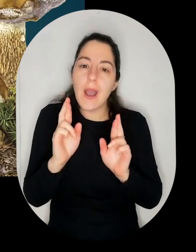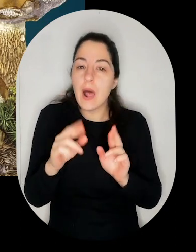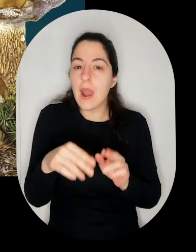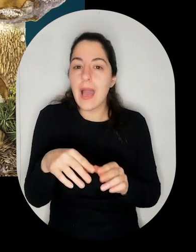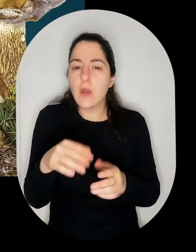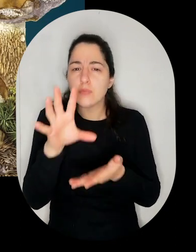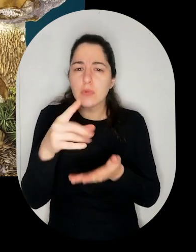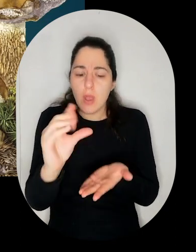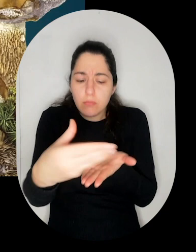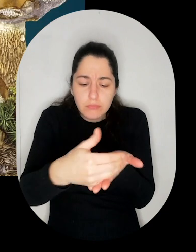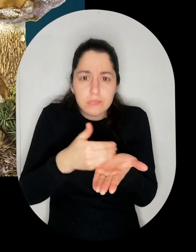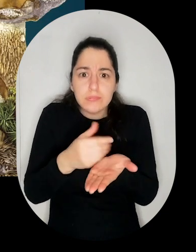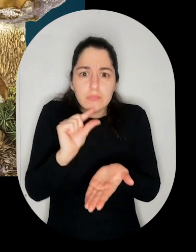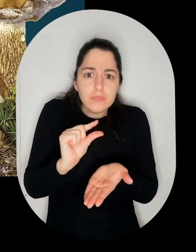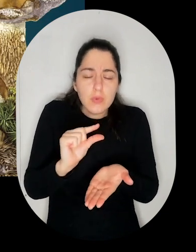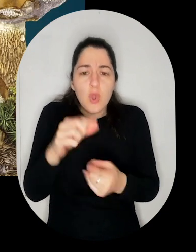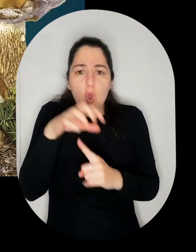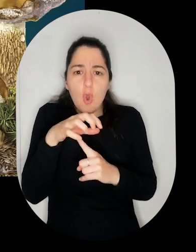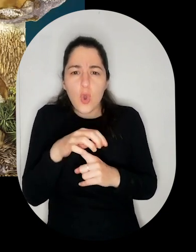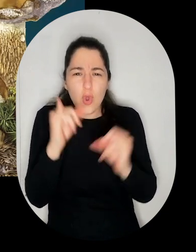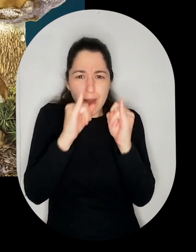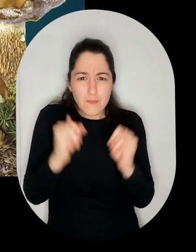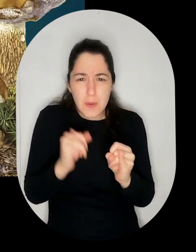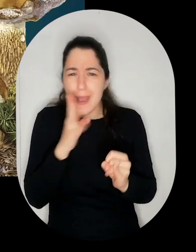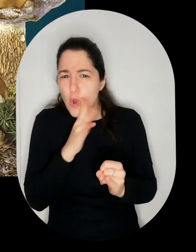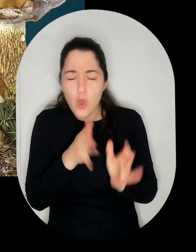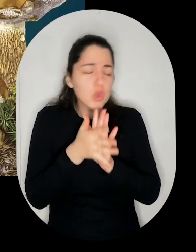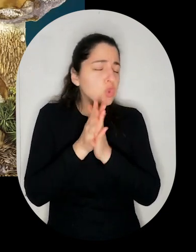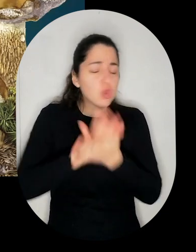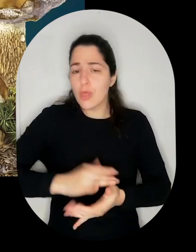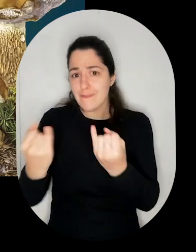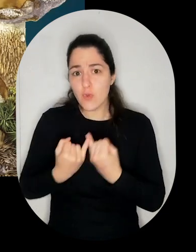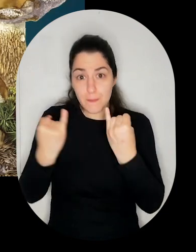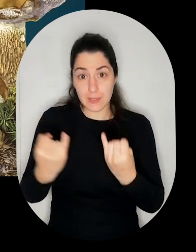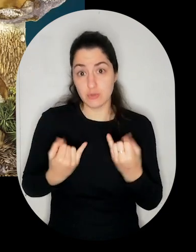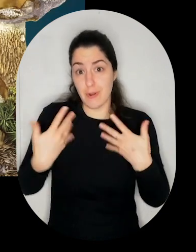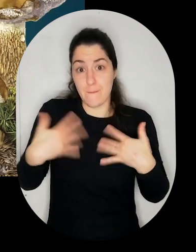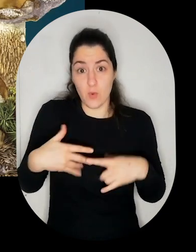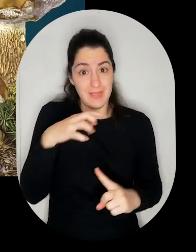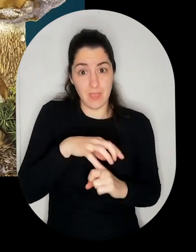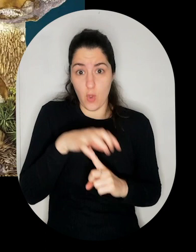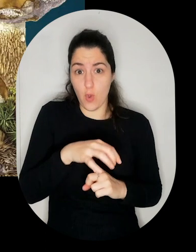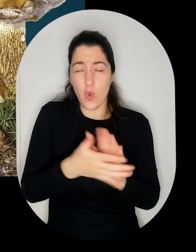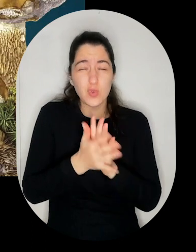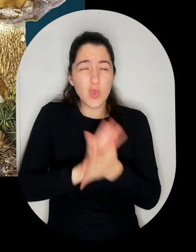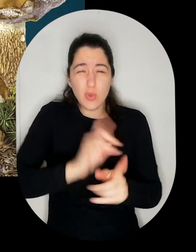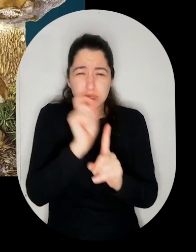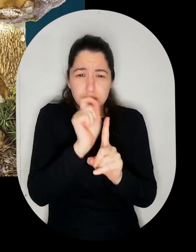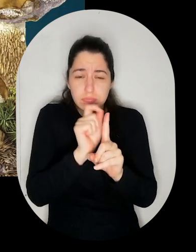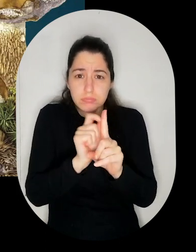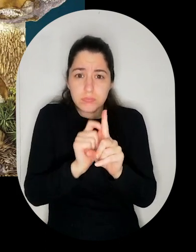Ojalá tener una muestra o un fragmento del hongo, saber dónde crecía, qué forma tenía, qué color, todos los antecedentes más importantes